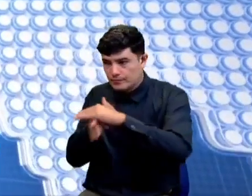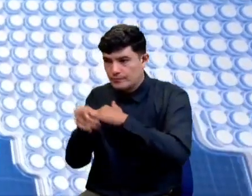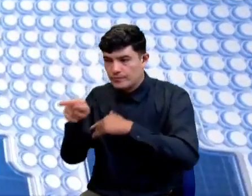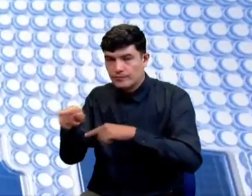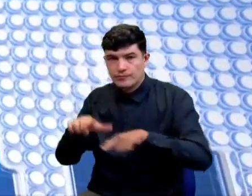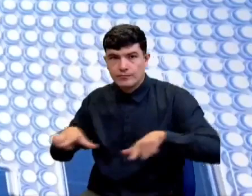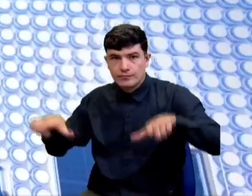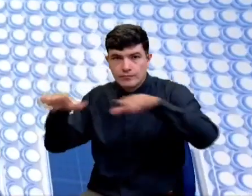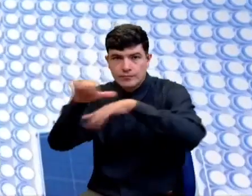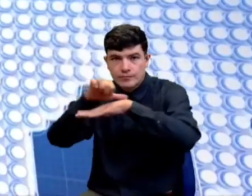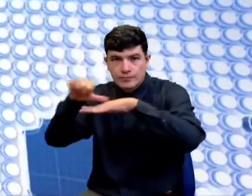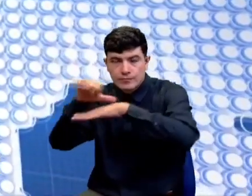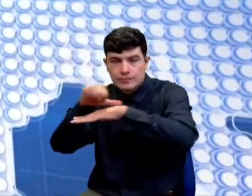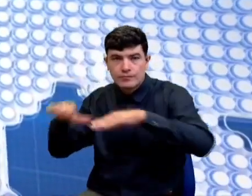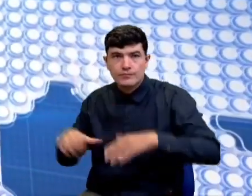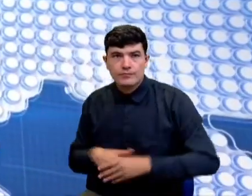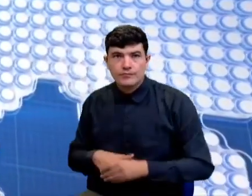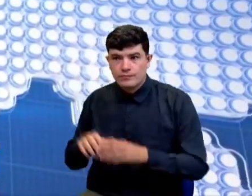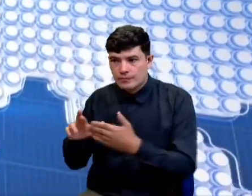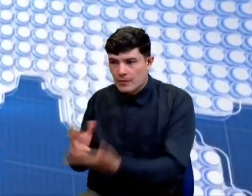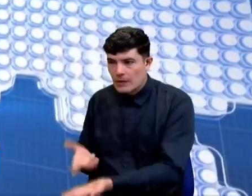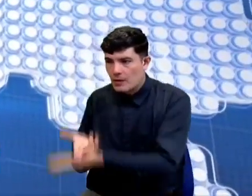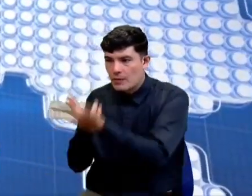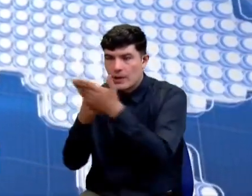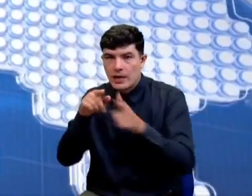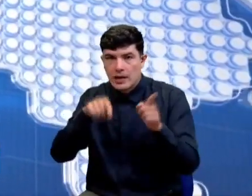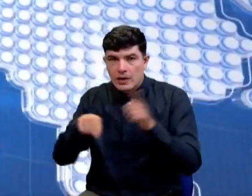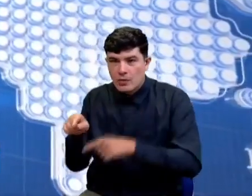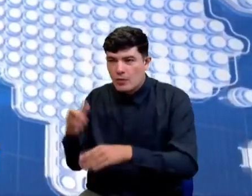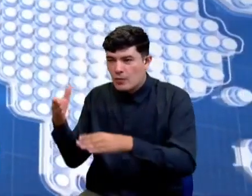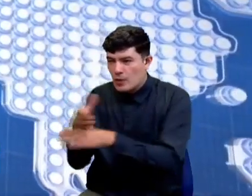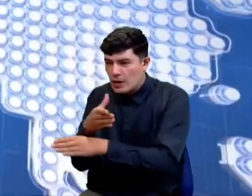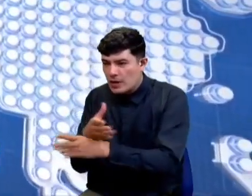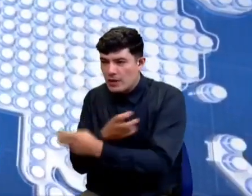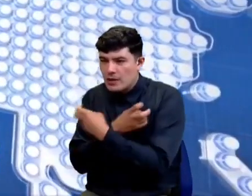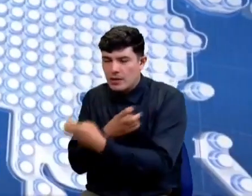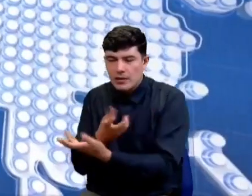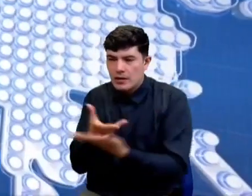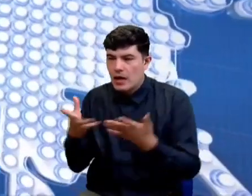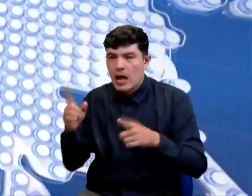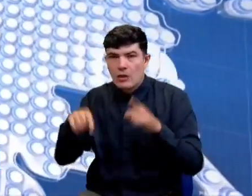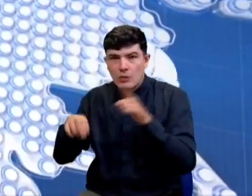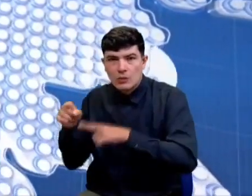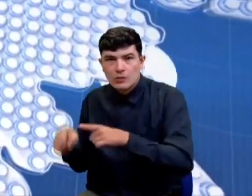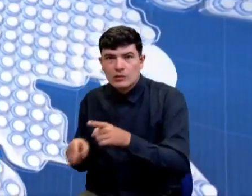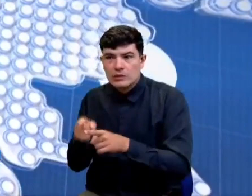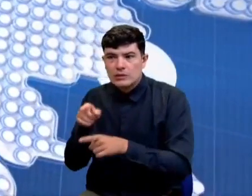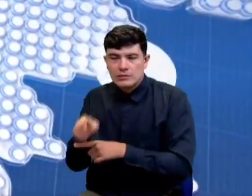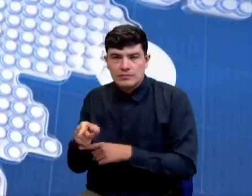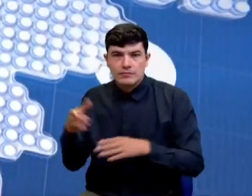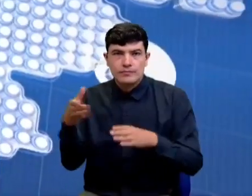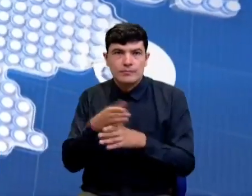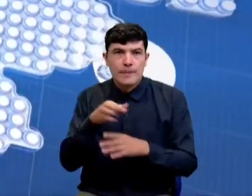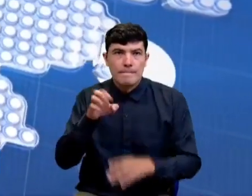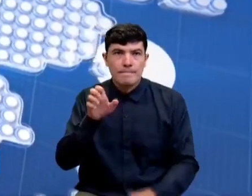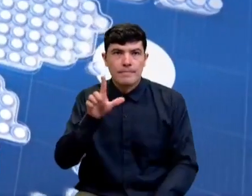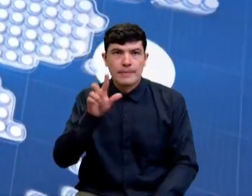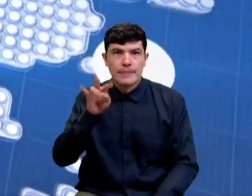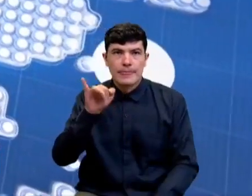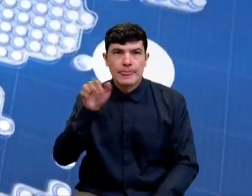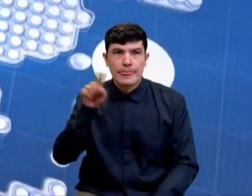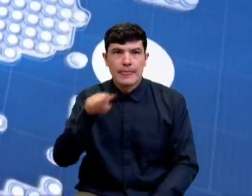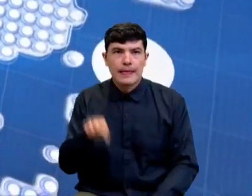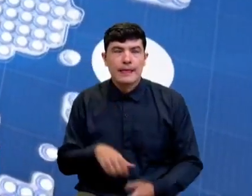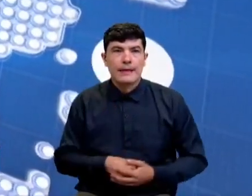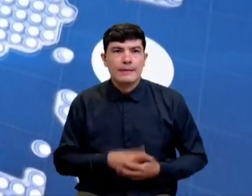quirófanos, en los cuales se le inestabilizaron algunas de las fracturas que tenía. Dentro de las más importantes eran fracturas de la pelvis. Se